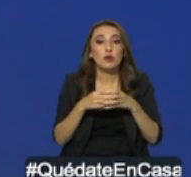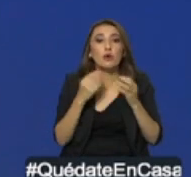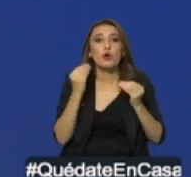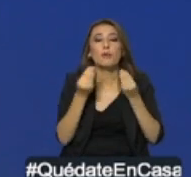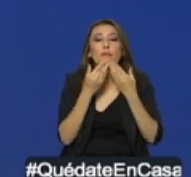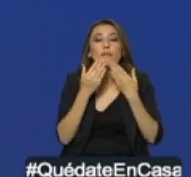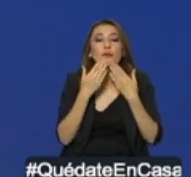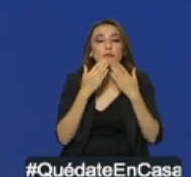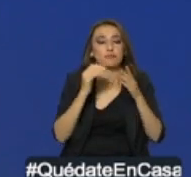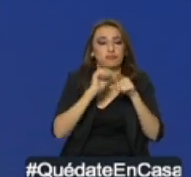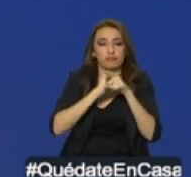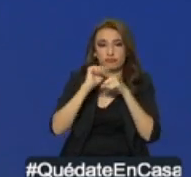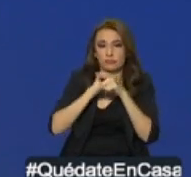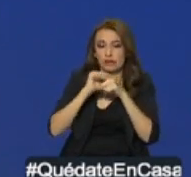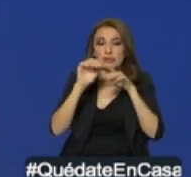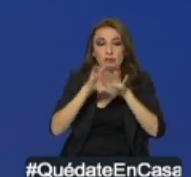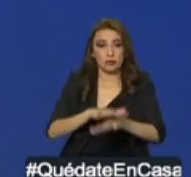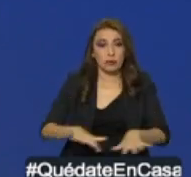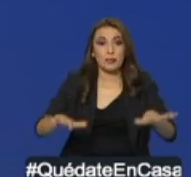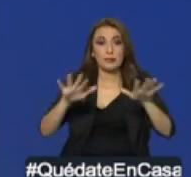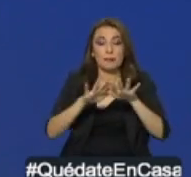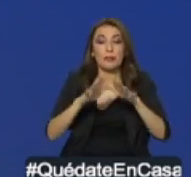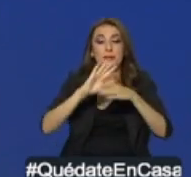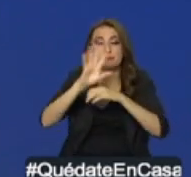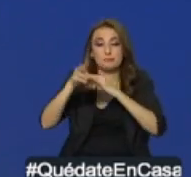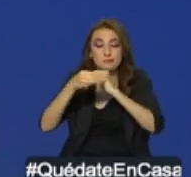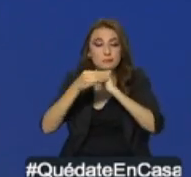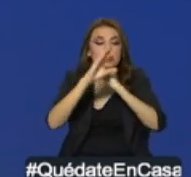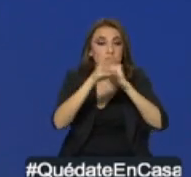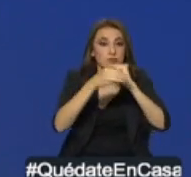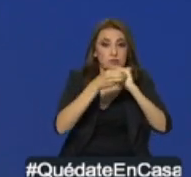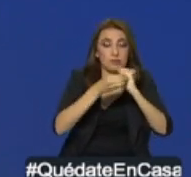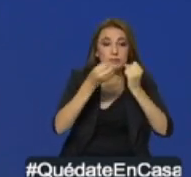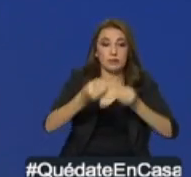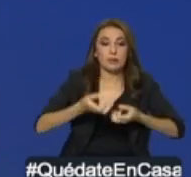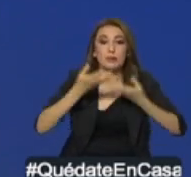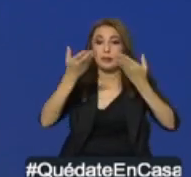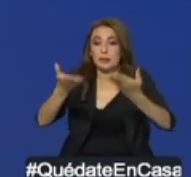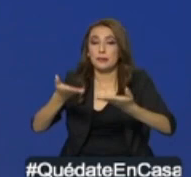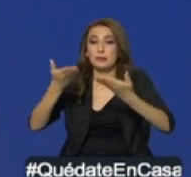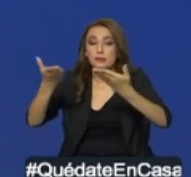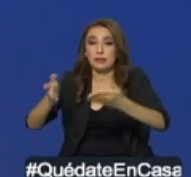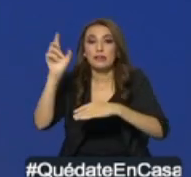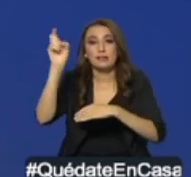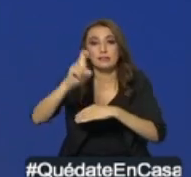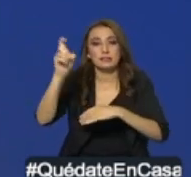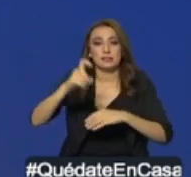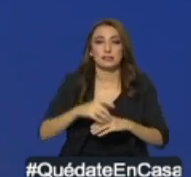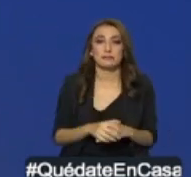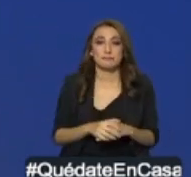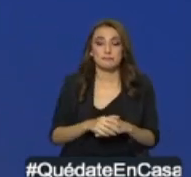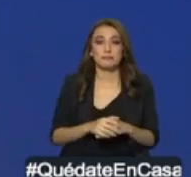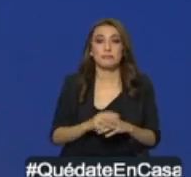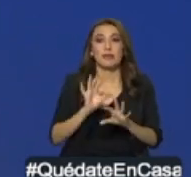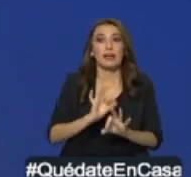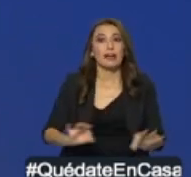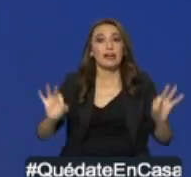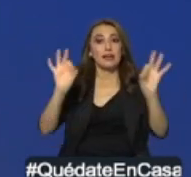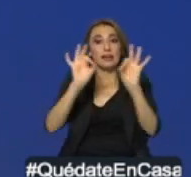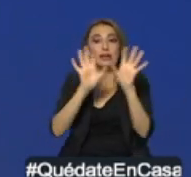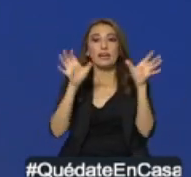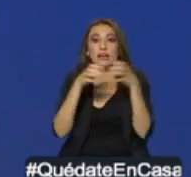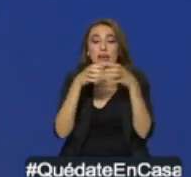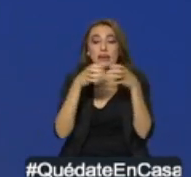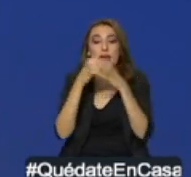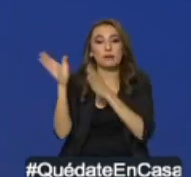de manera oportuna pero a la vez brindar a los pacientes la protección necesaria el beneficio del uso de nuevas